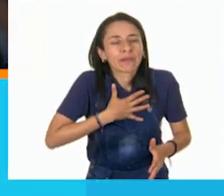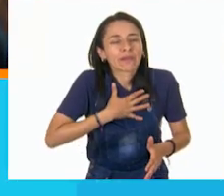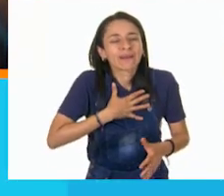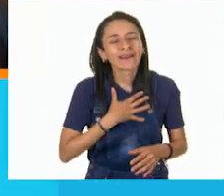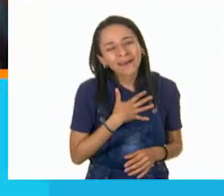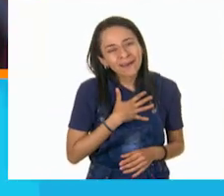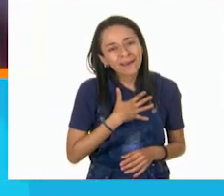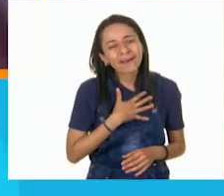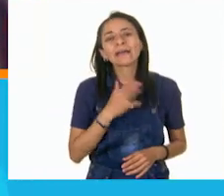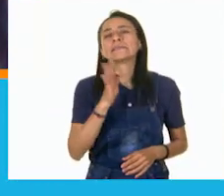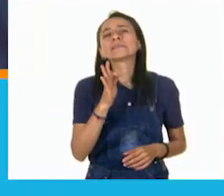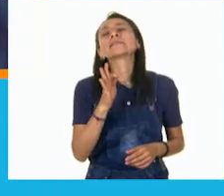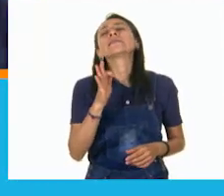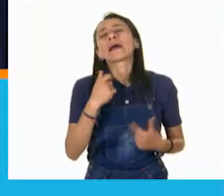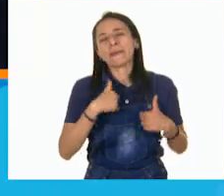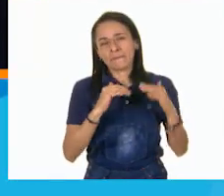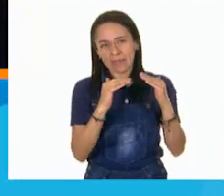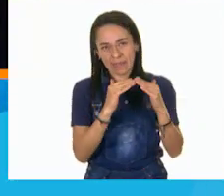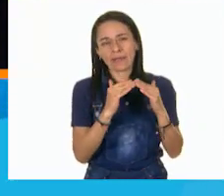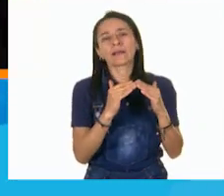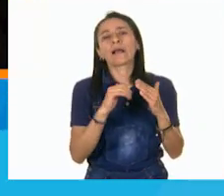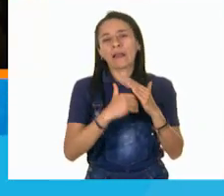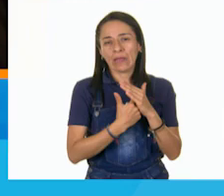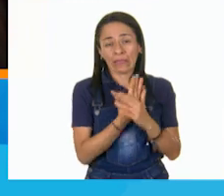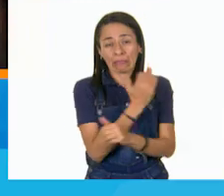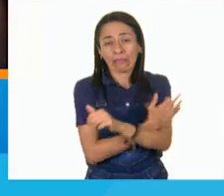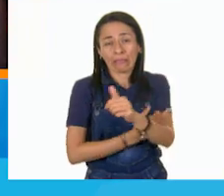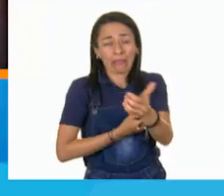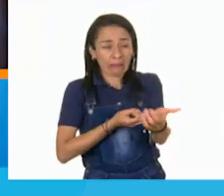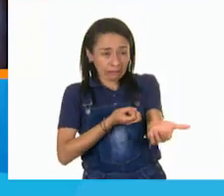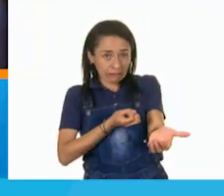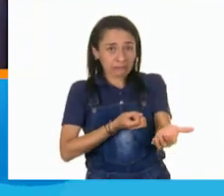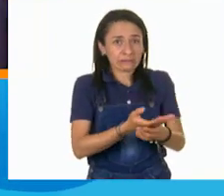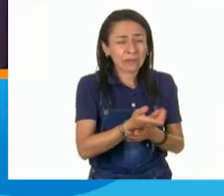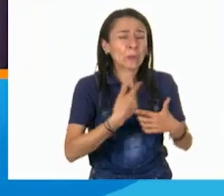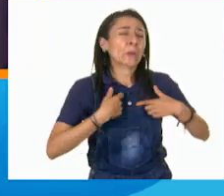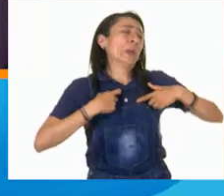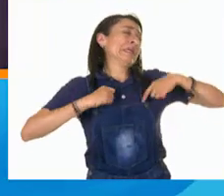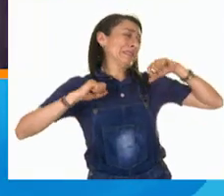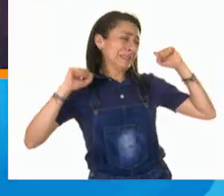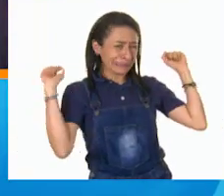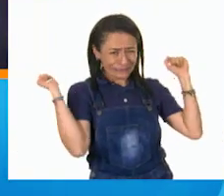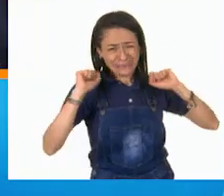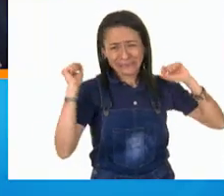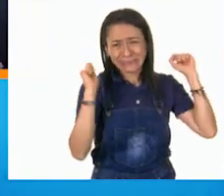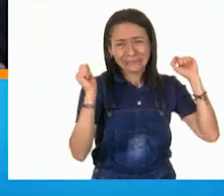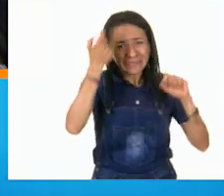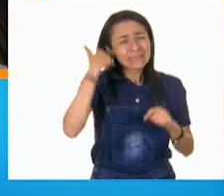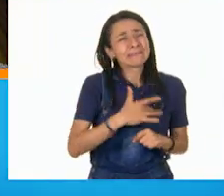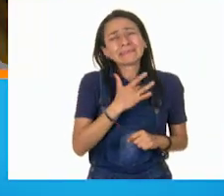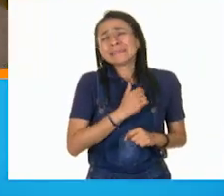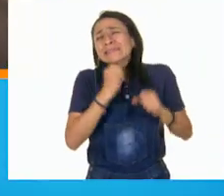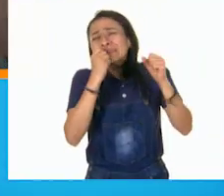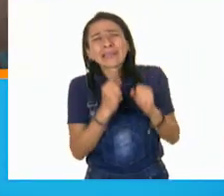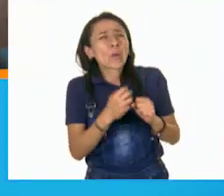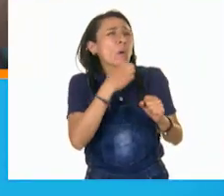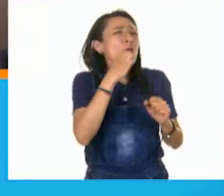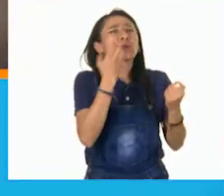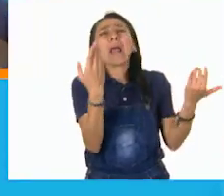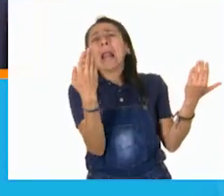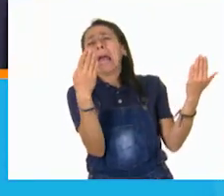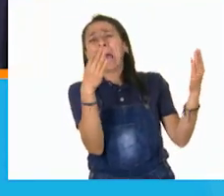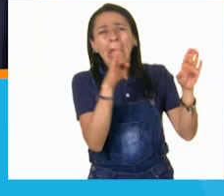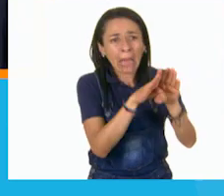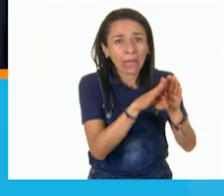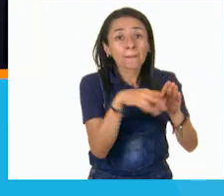de mi casa en la mañana y corro rápido por miedo a llegar tarde a la escuela y logro entrar a tiempo, siento